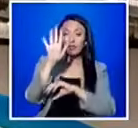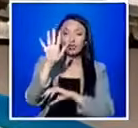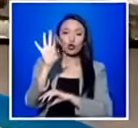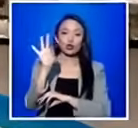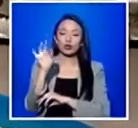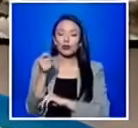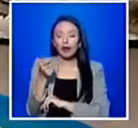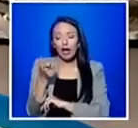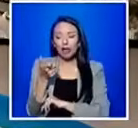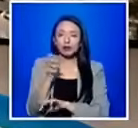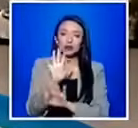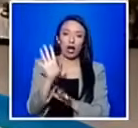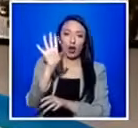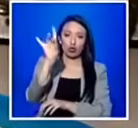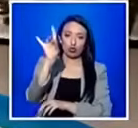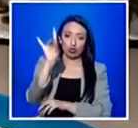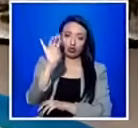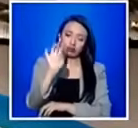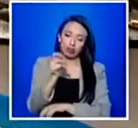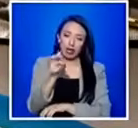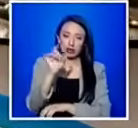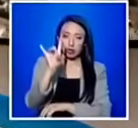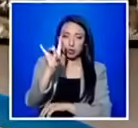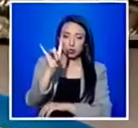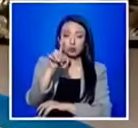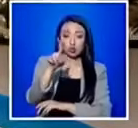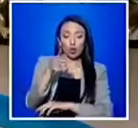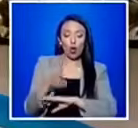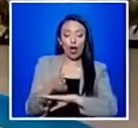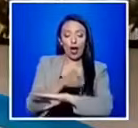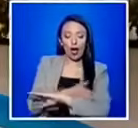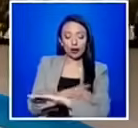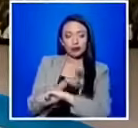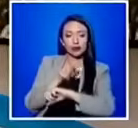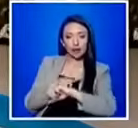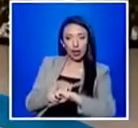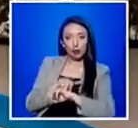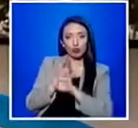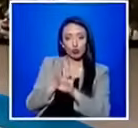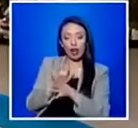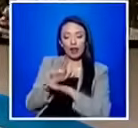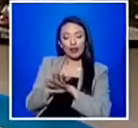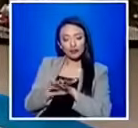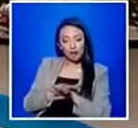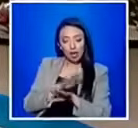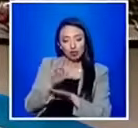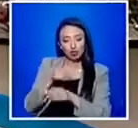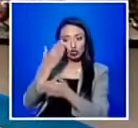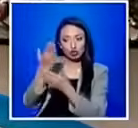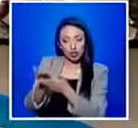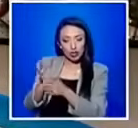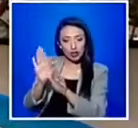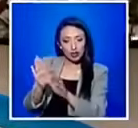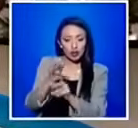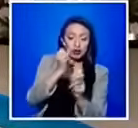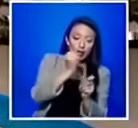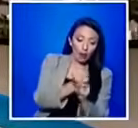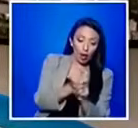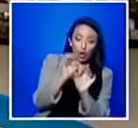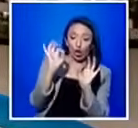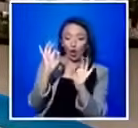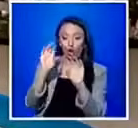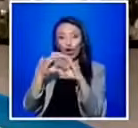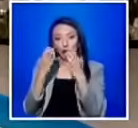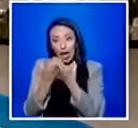7:59, muy poquito para las 8, vecino, así que ya sabe, salga a tiempo para que, por supuesto, llegue puntual a su destino, sea el trabajo, también a